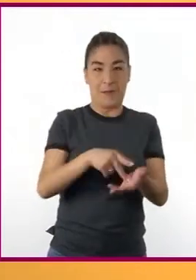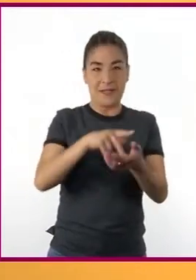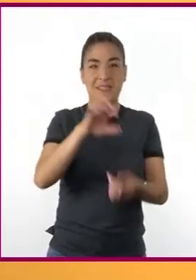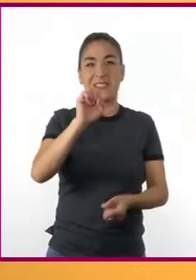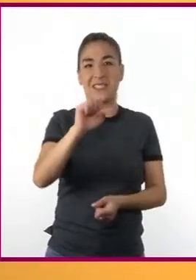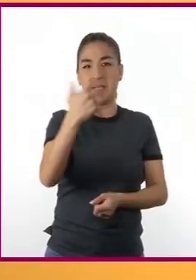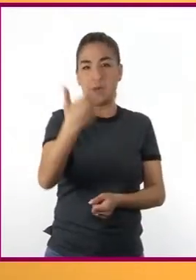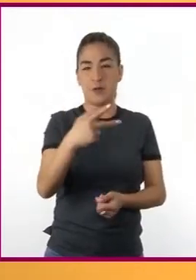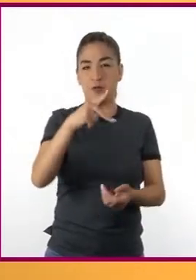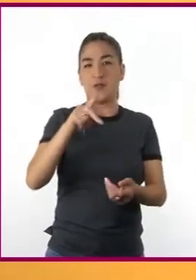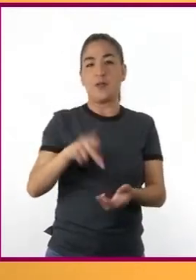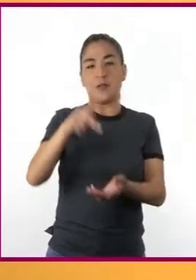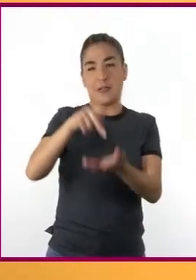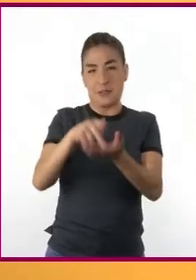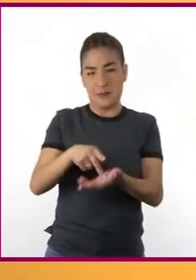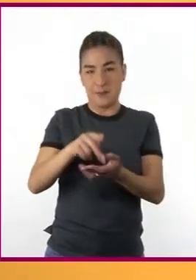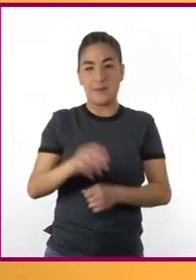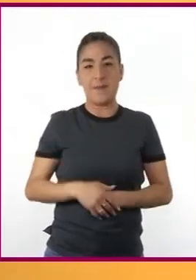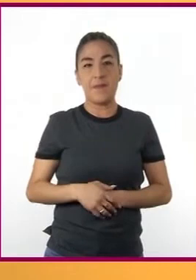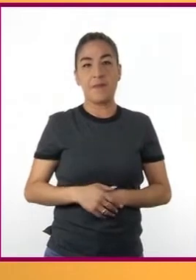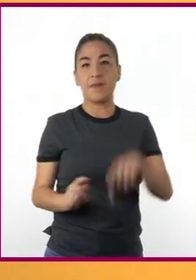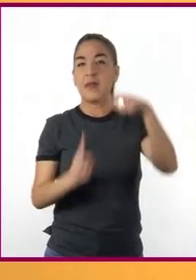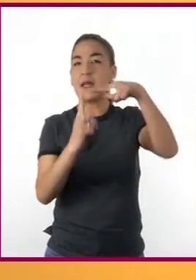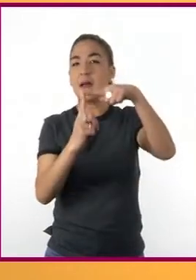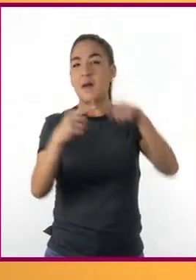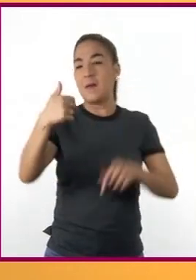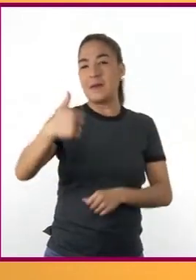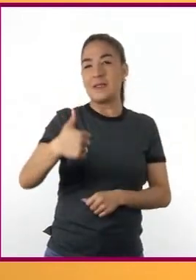kilogramos. Si divido entre 6,